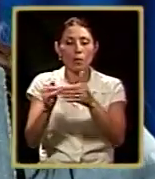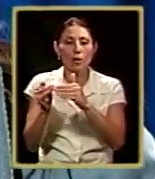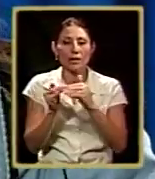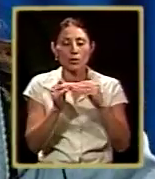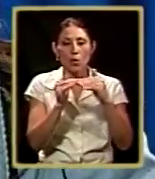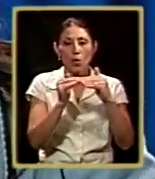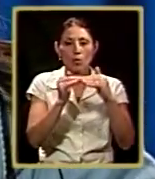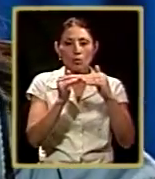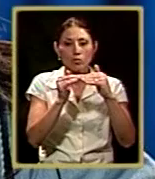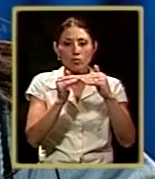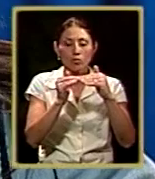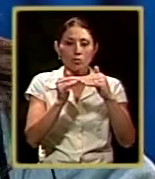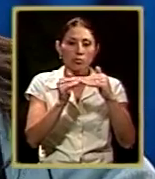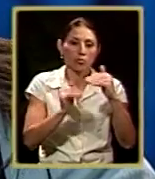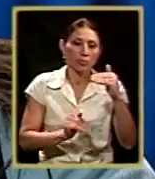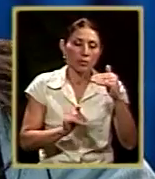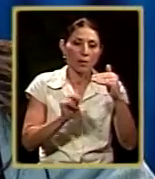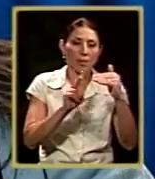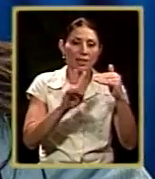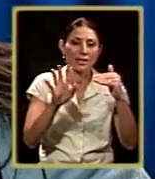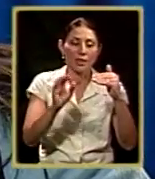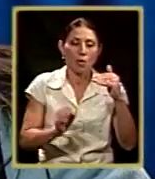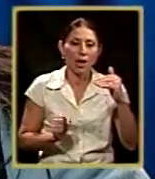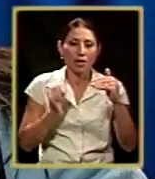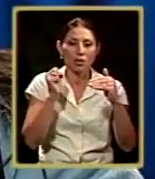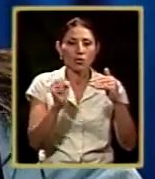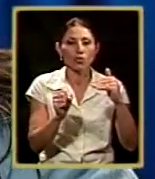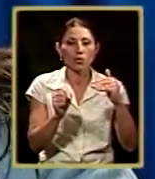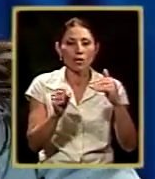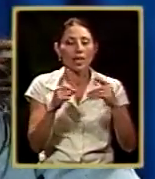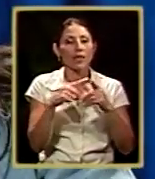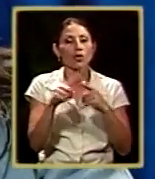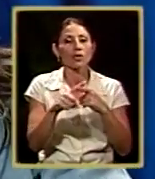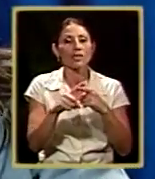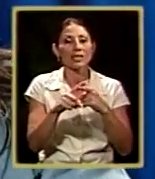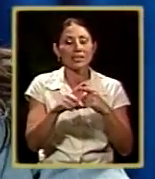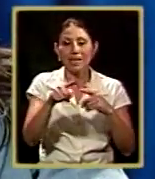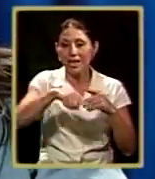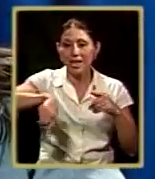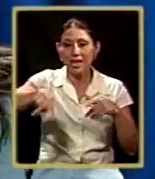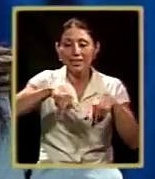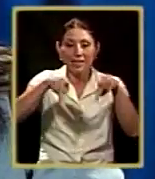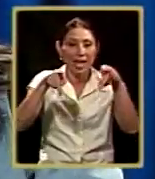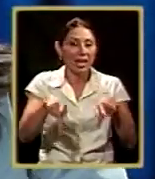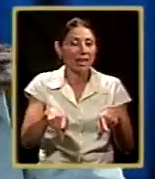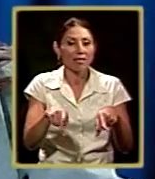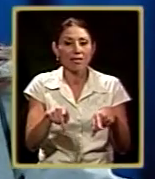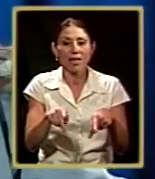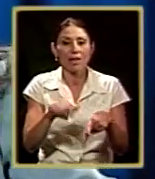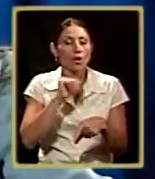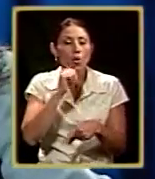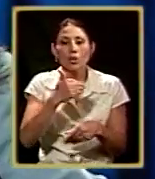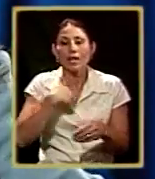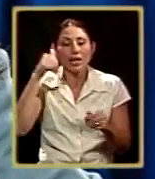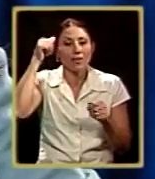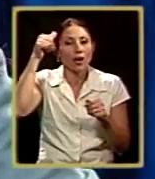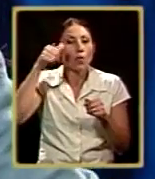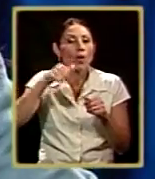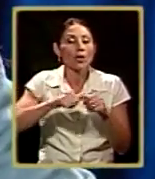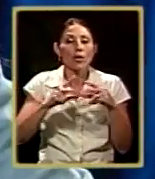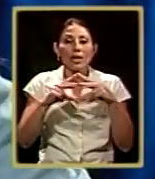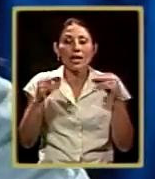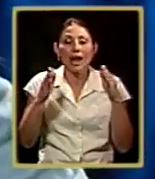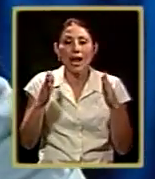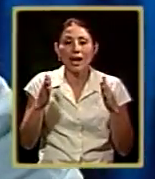25, tiene entre 20 y 25 años. Entonces, esta gente ya no tiene el recuerdo de esa Nicaragua,